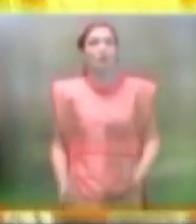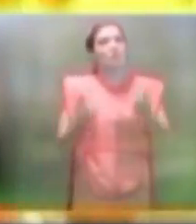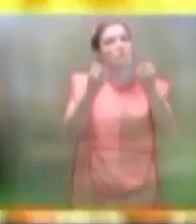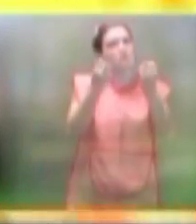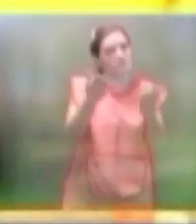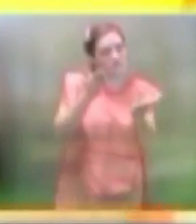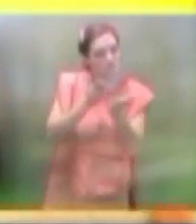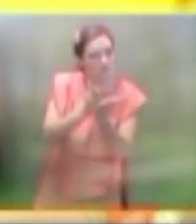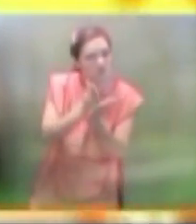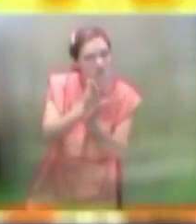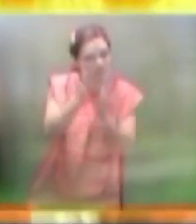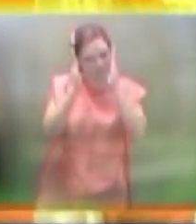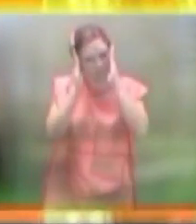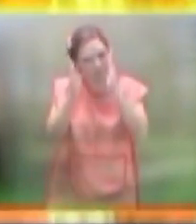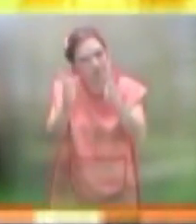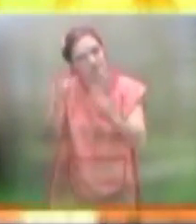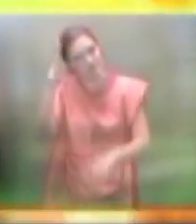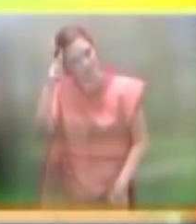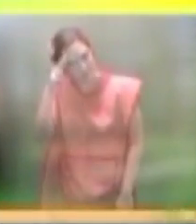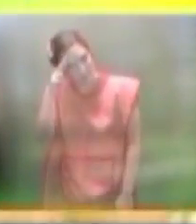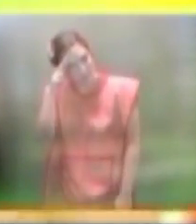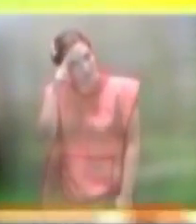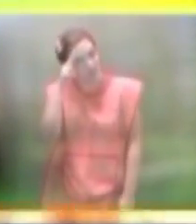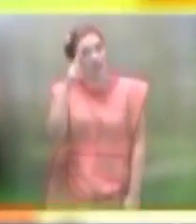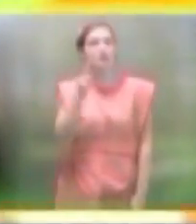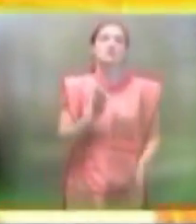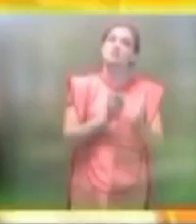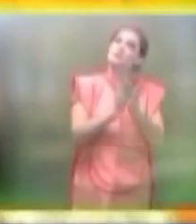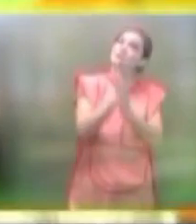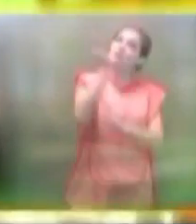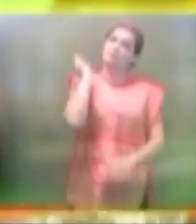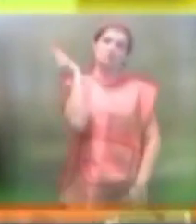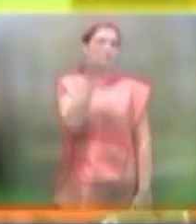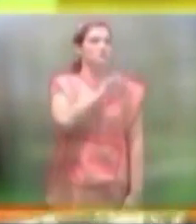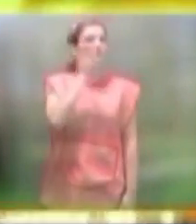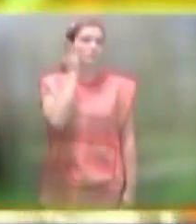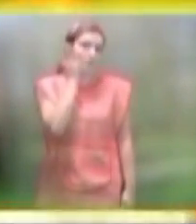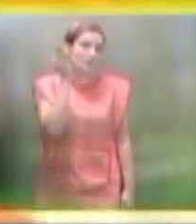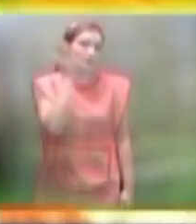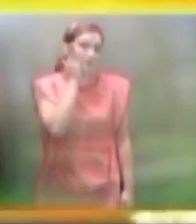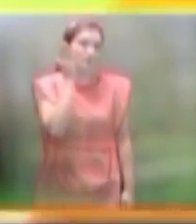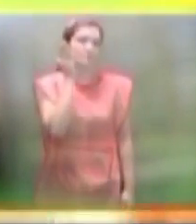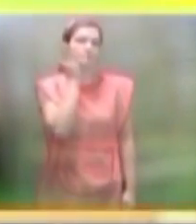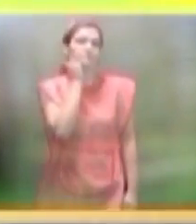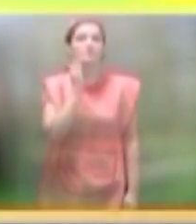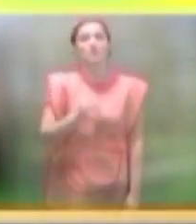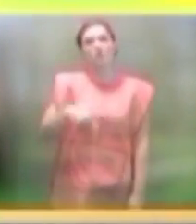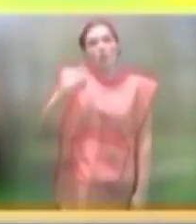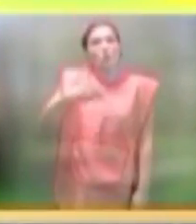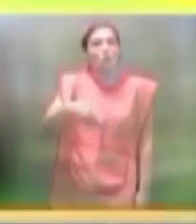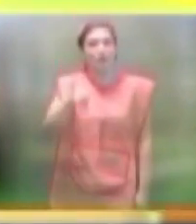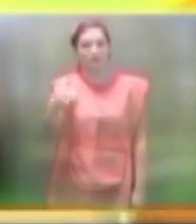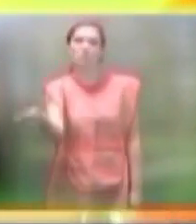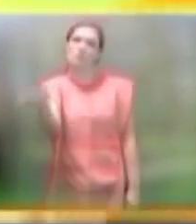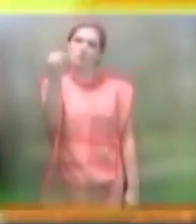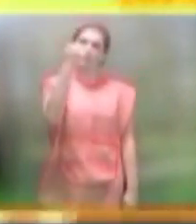Por eso hay que hacerle caso siempre a nuestra mamá cuando